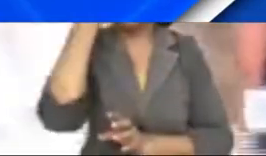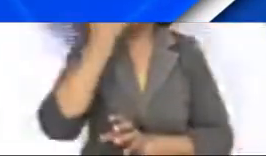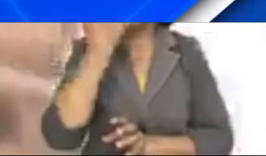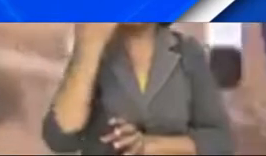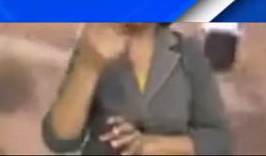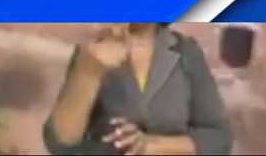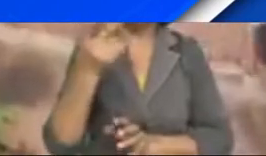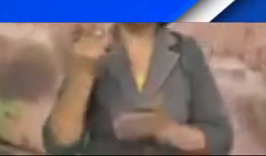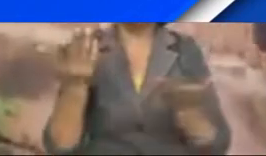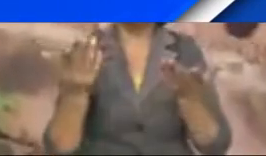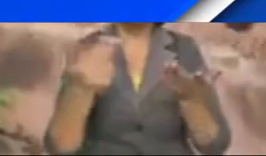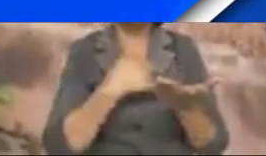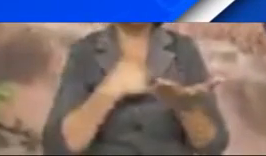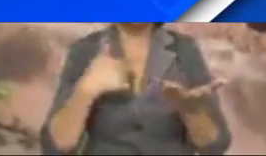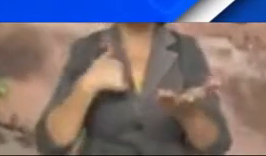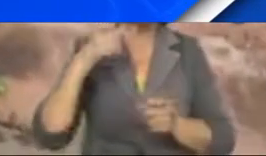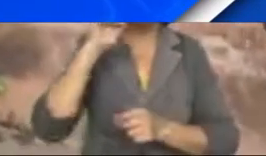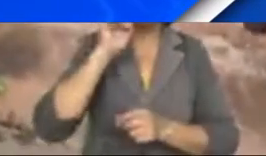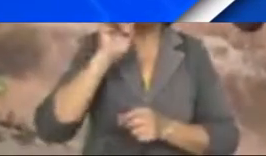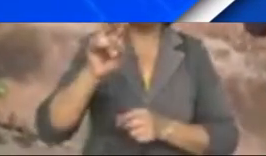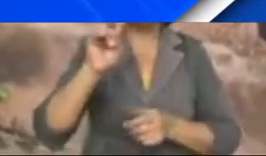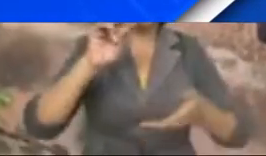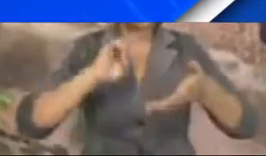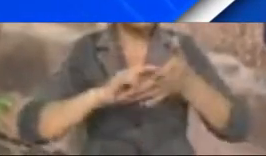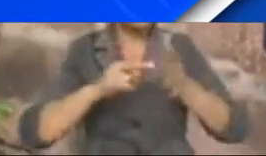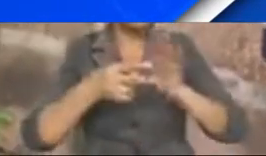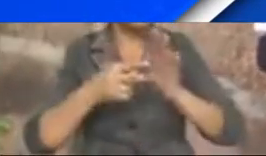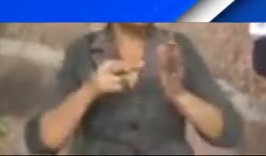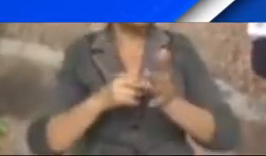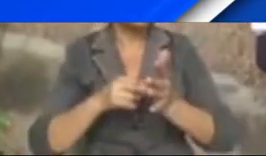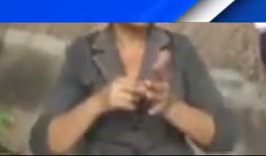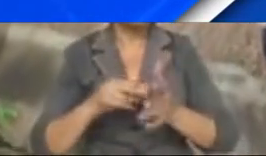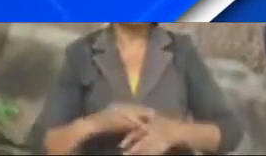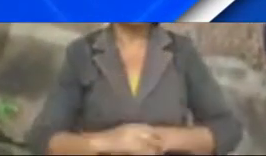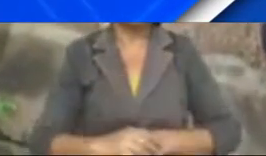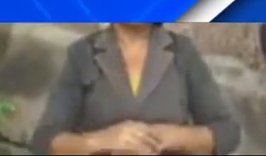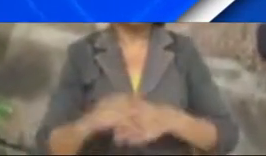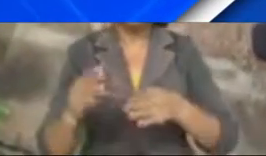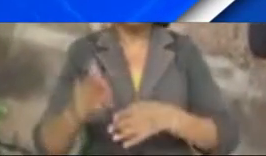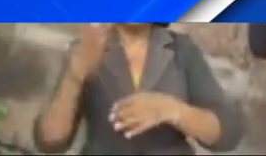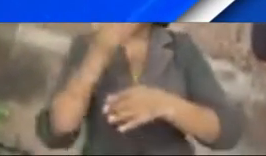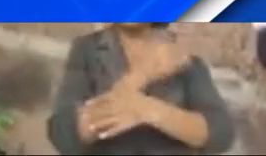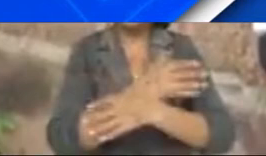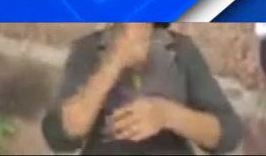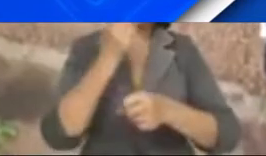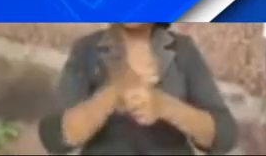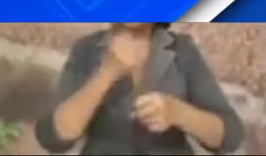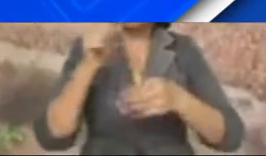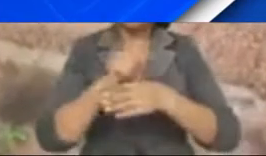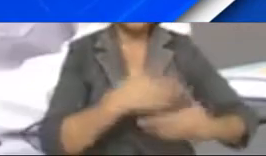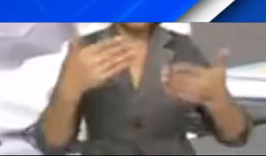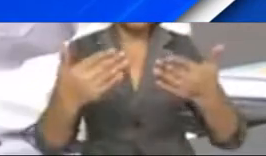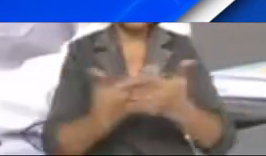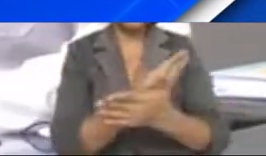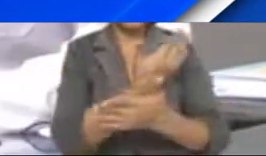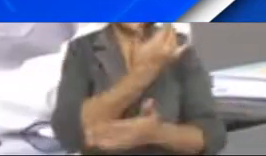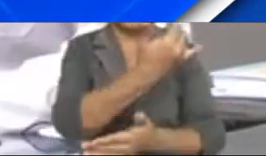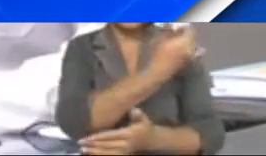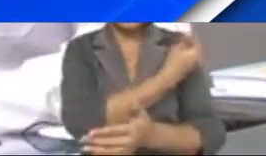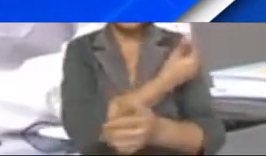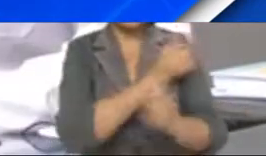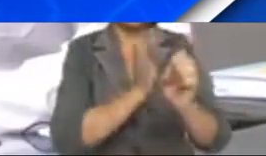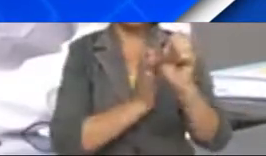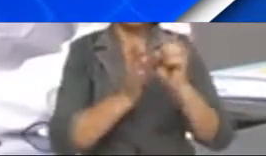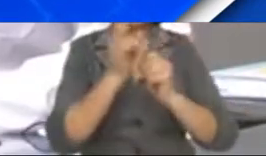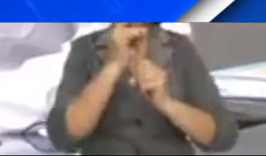domingo 13 de marzo. Estamos nosotros iniciando ahorita ya en marzo el nuevo esquema de vacunación del